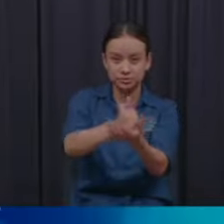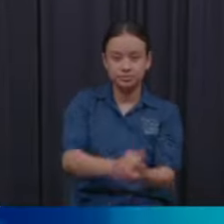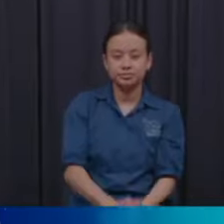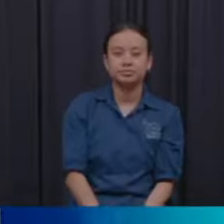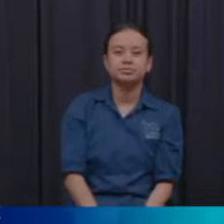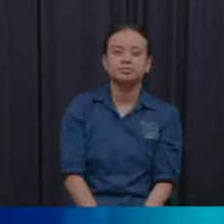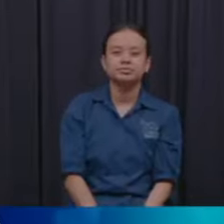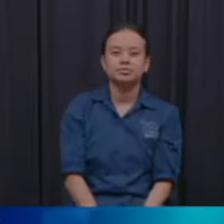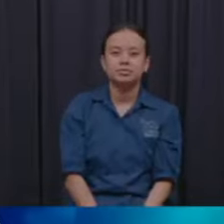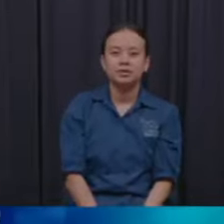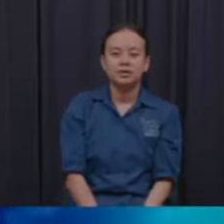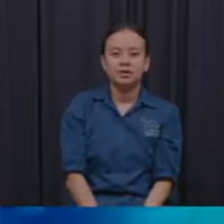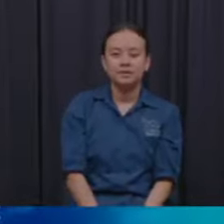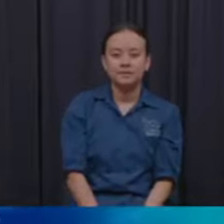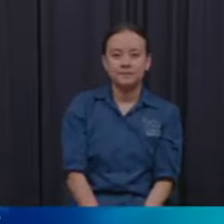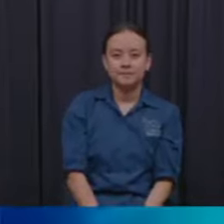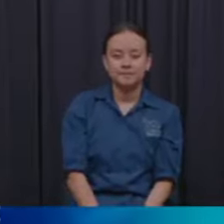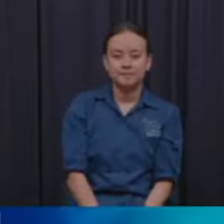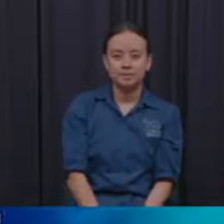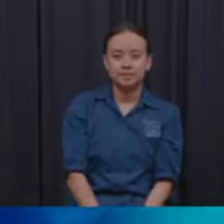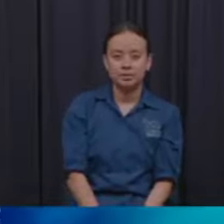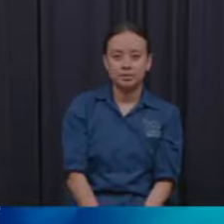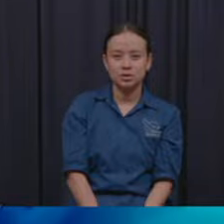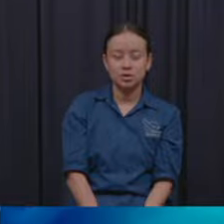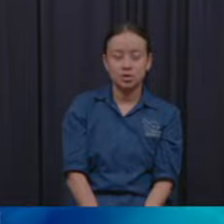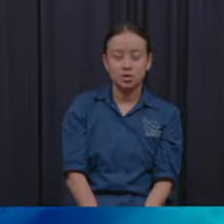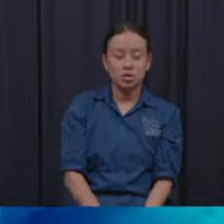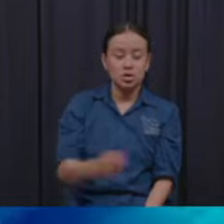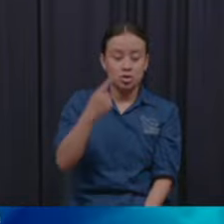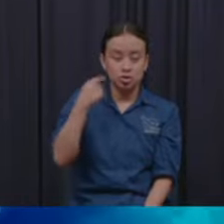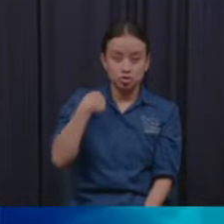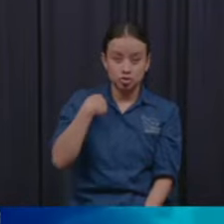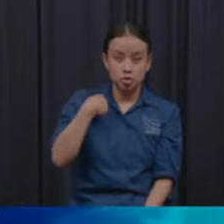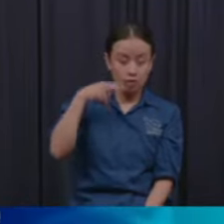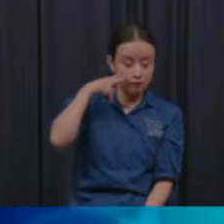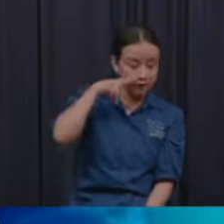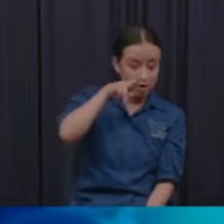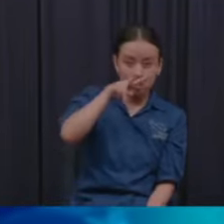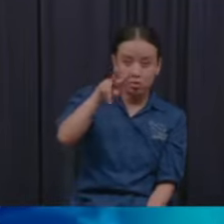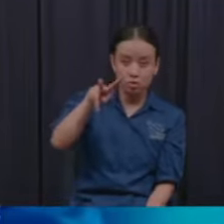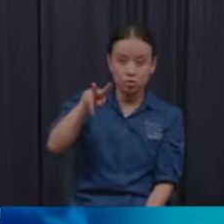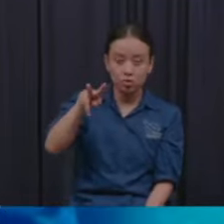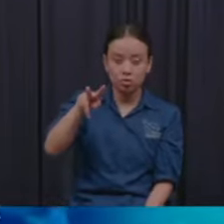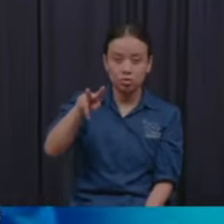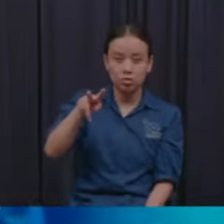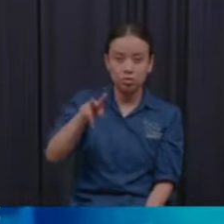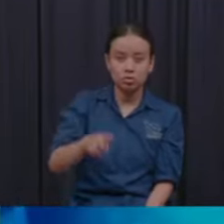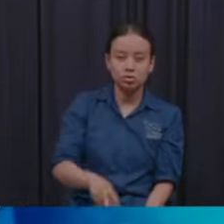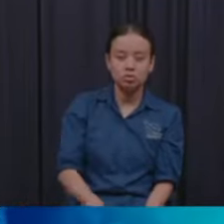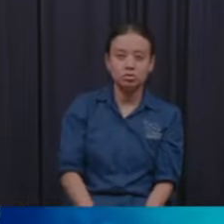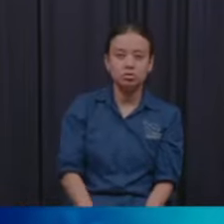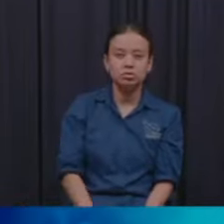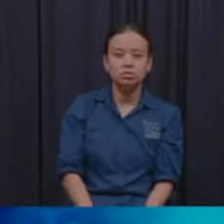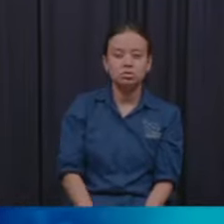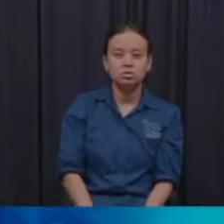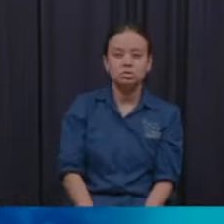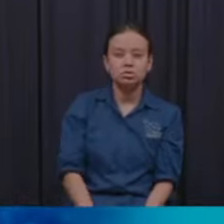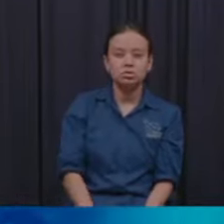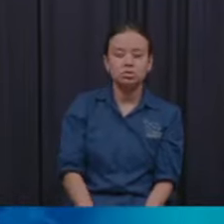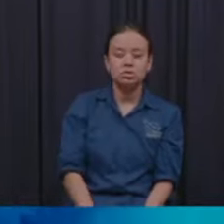¿Verdad? Yo observo, hermanos amados, que con Lot pasó algo. Vivía